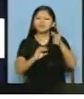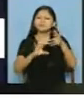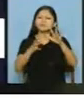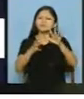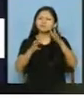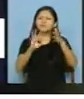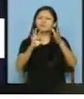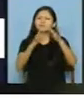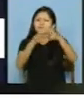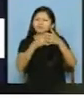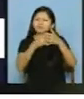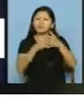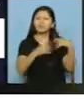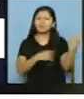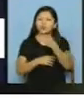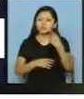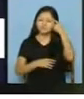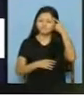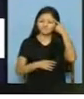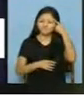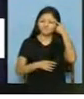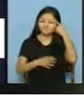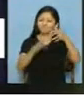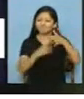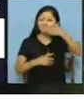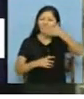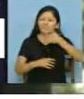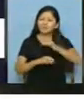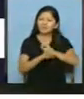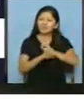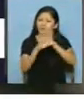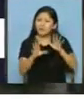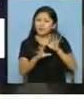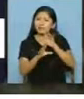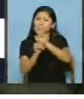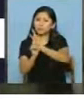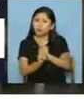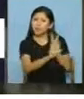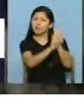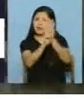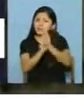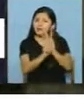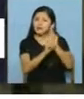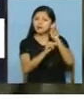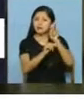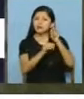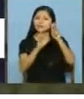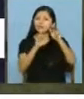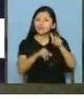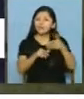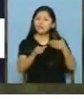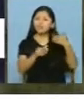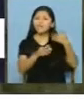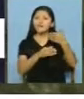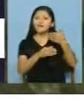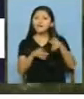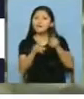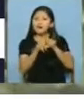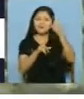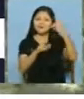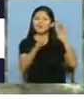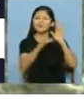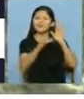es sinónimo de futuro, y el cuidado que tenemos que tener día a día los jujeños. Así que la verdad que muy, muy, muy bien. El gobierno de la provincia